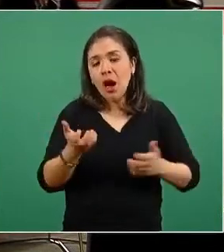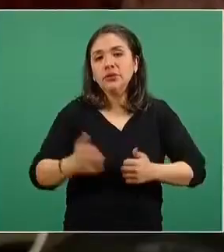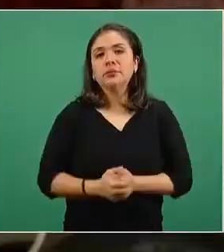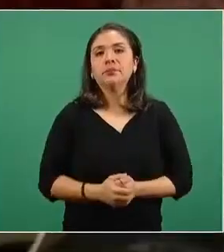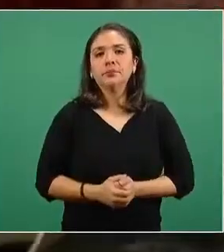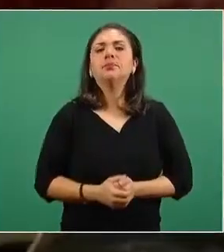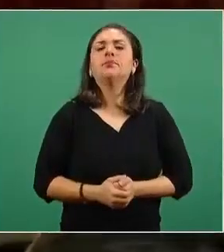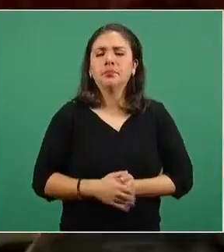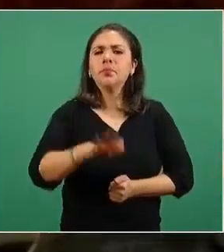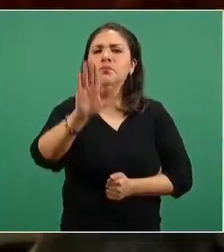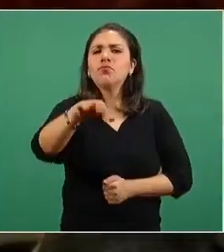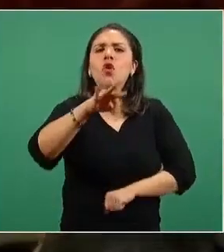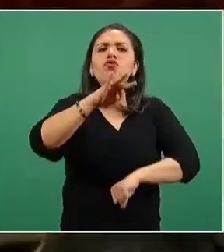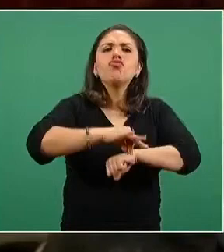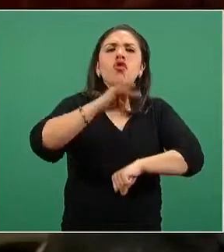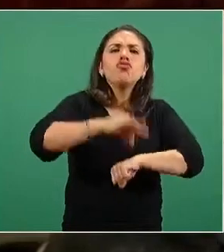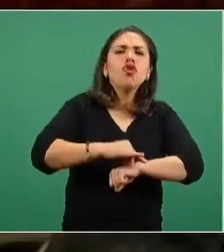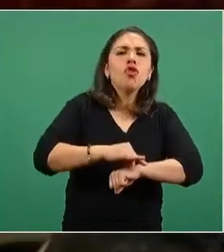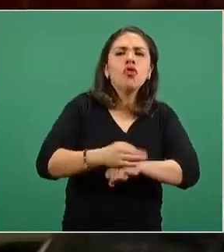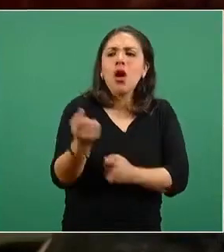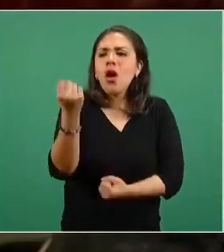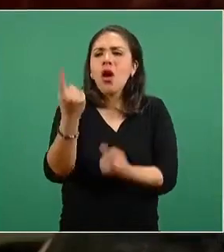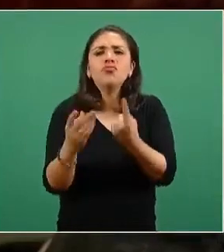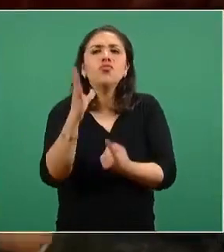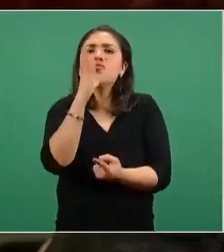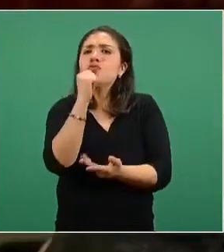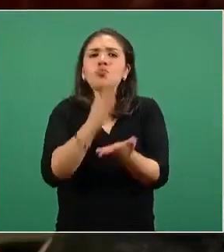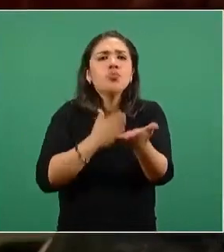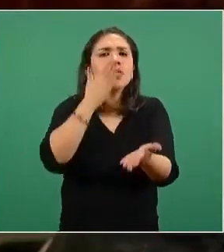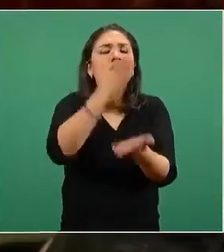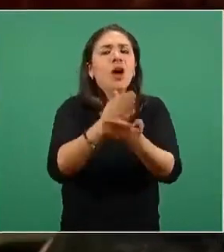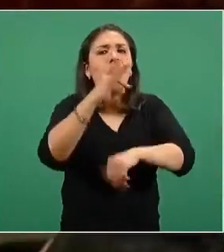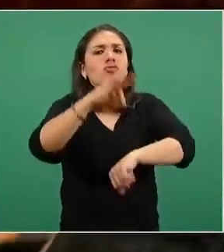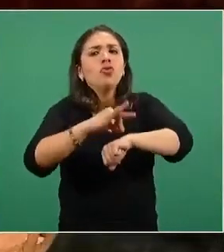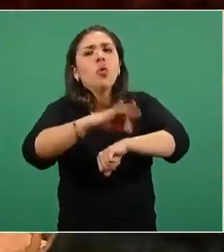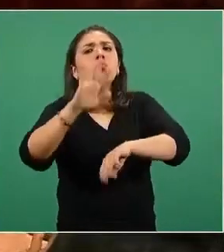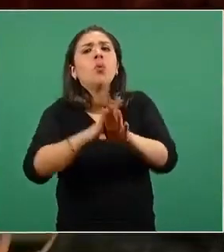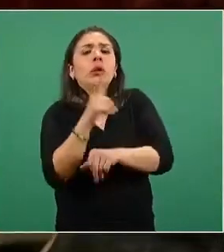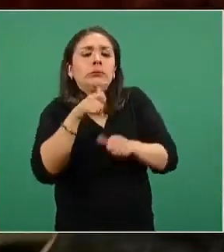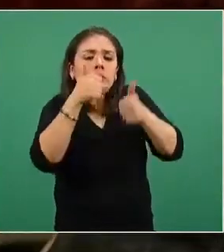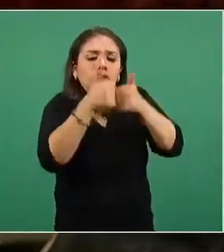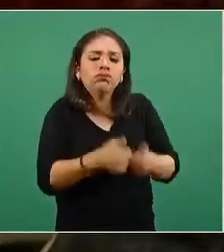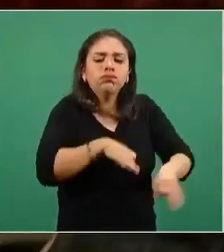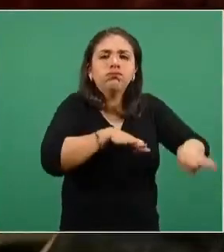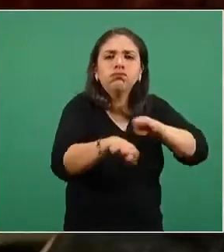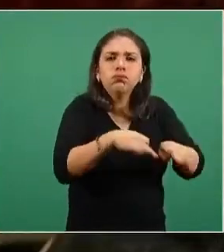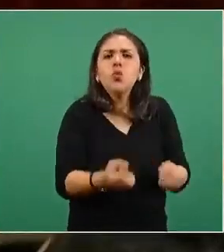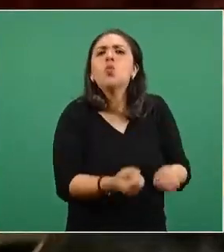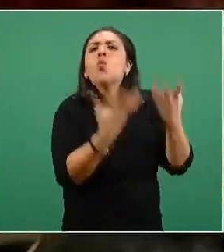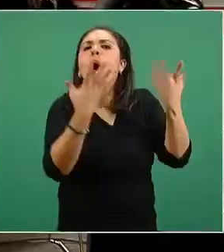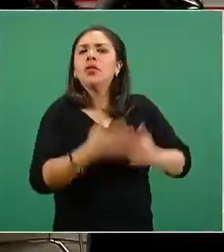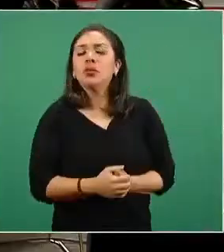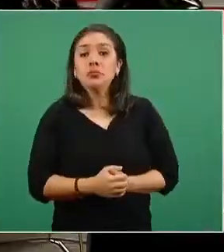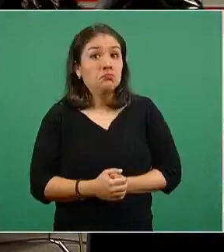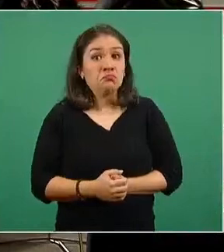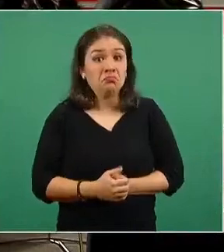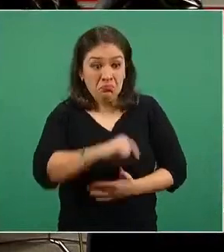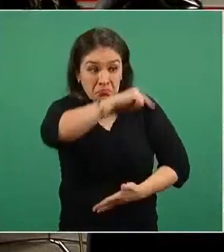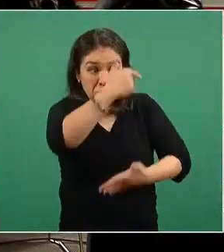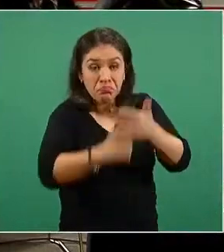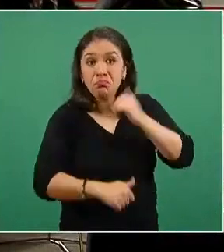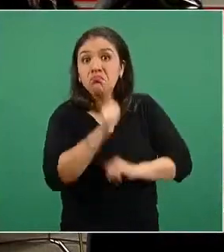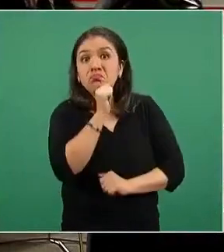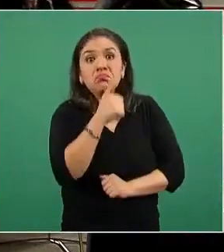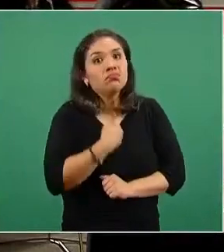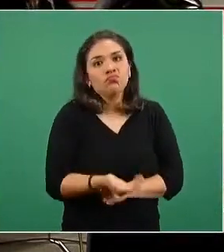los médicos que se quedaron sin poder ir a vacunarse porque estaban en área COVID, ¿cuántos fueron estos médicos? No tengo un conocimiento específico,